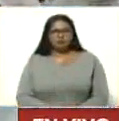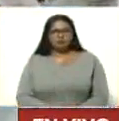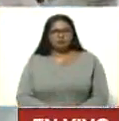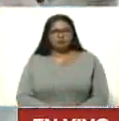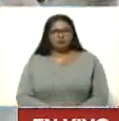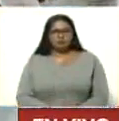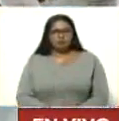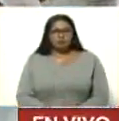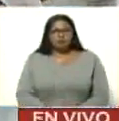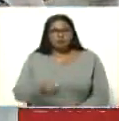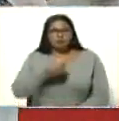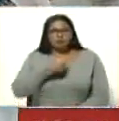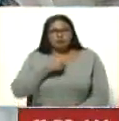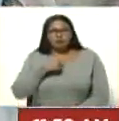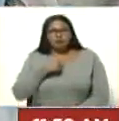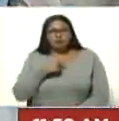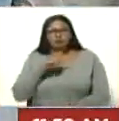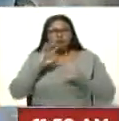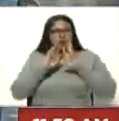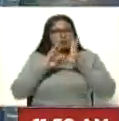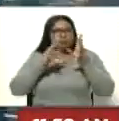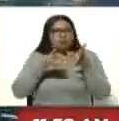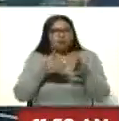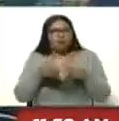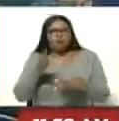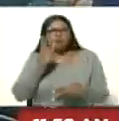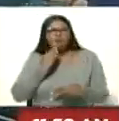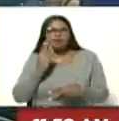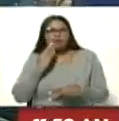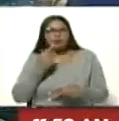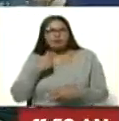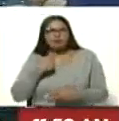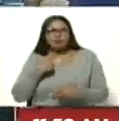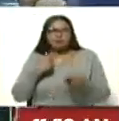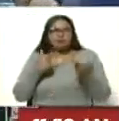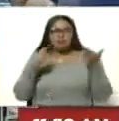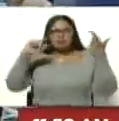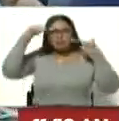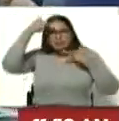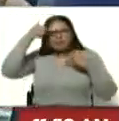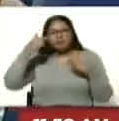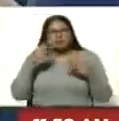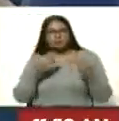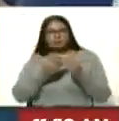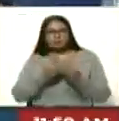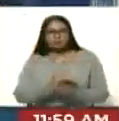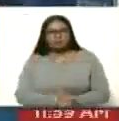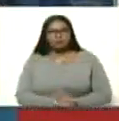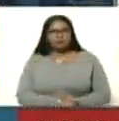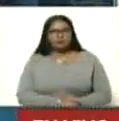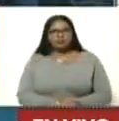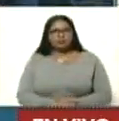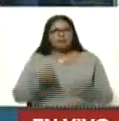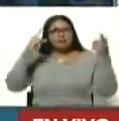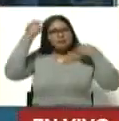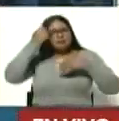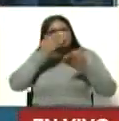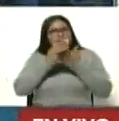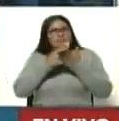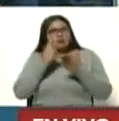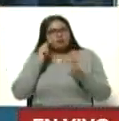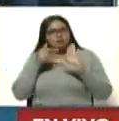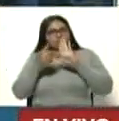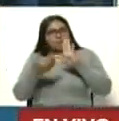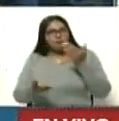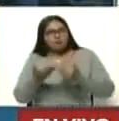Yo voy a contar una pequeña anécdota del comandante Chávez. El comandante Chávez siempre le dio mucha